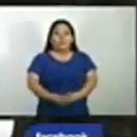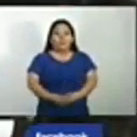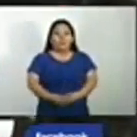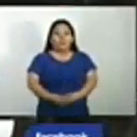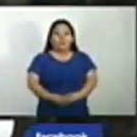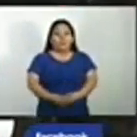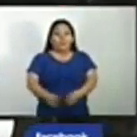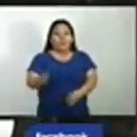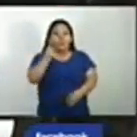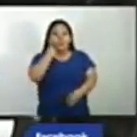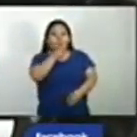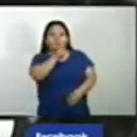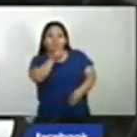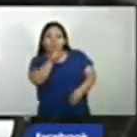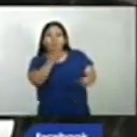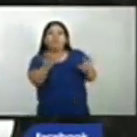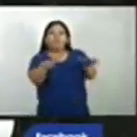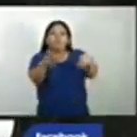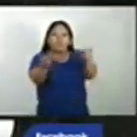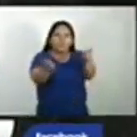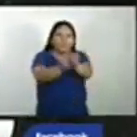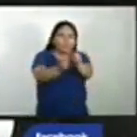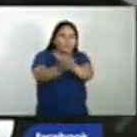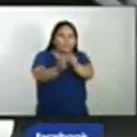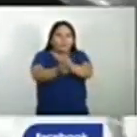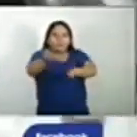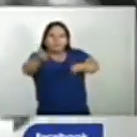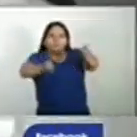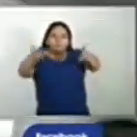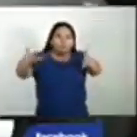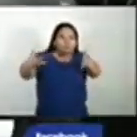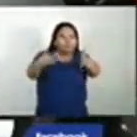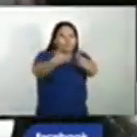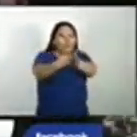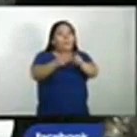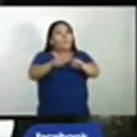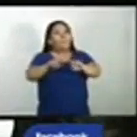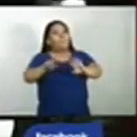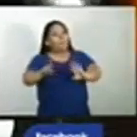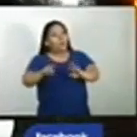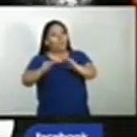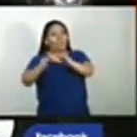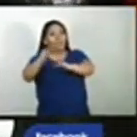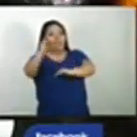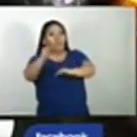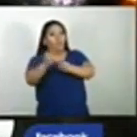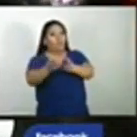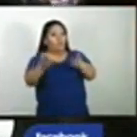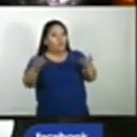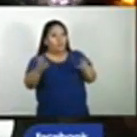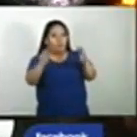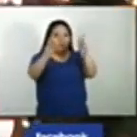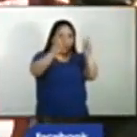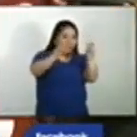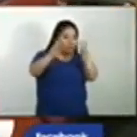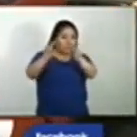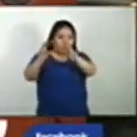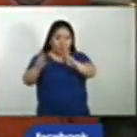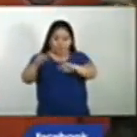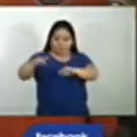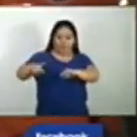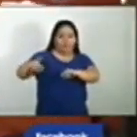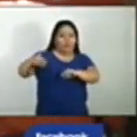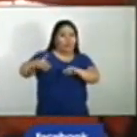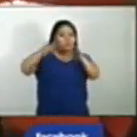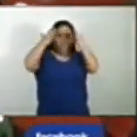Mucho se habla de las principales causas de accidentes de tránsito en el país, pero en más de un centenar de los percances ocurridos este año